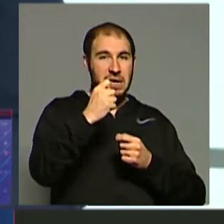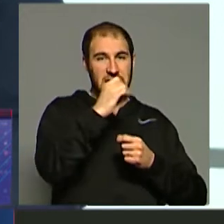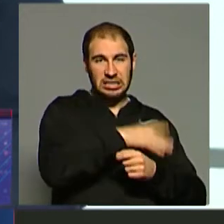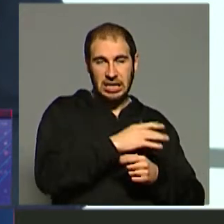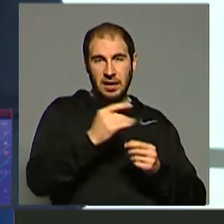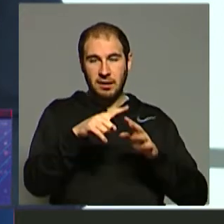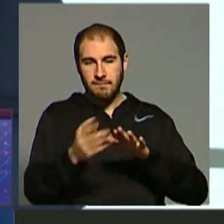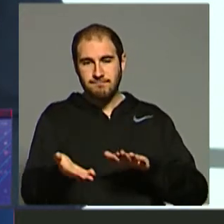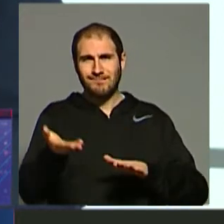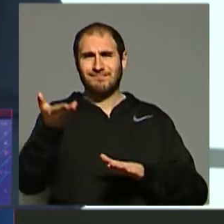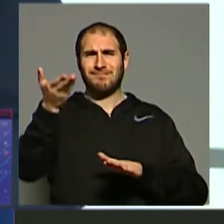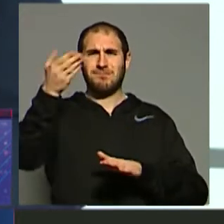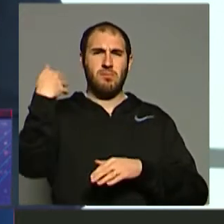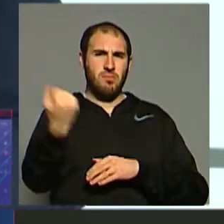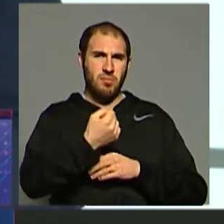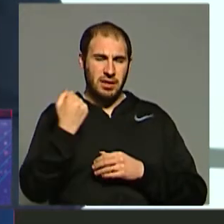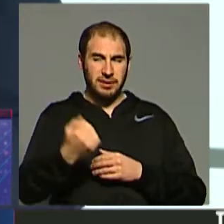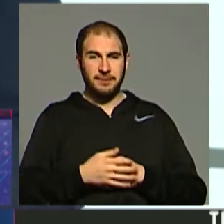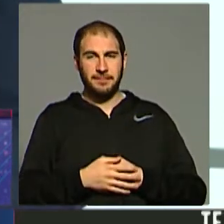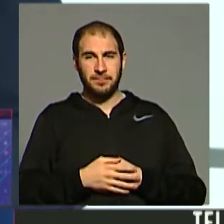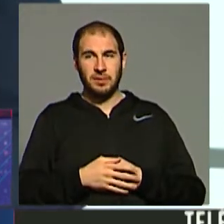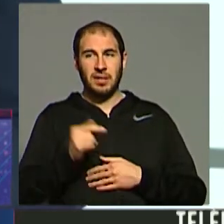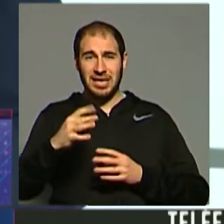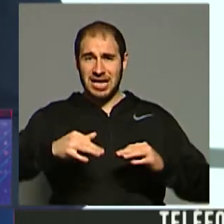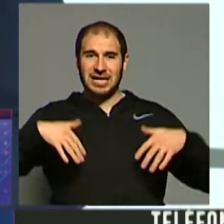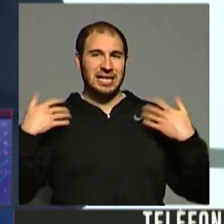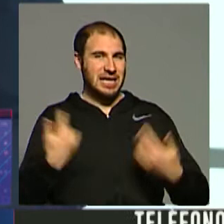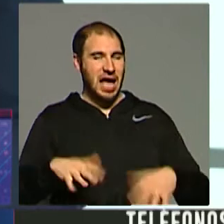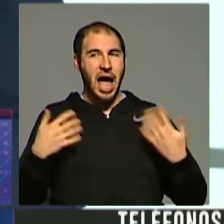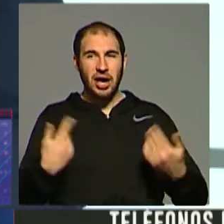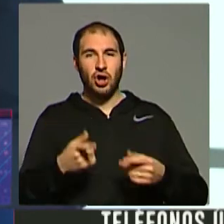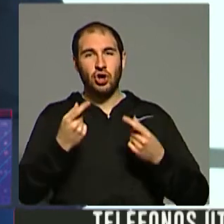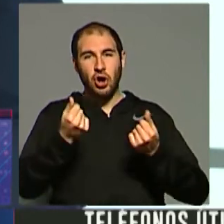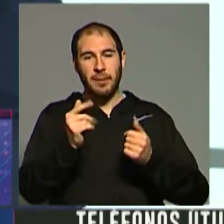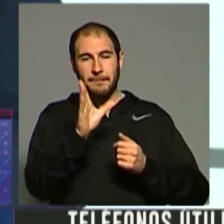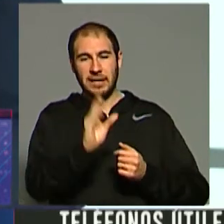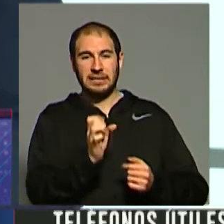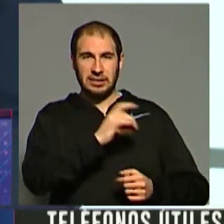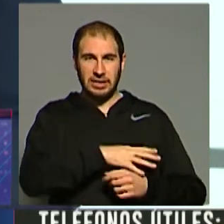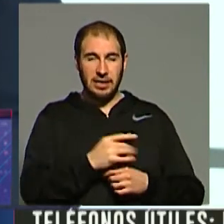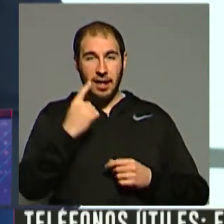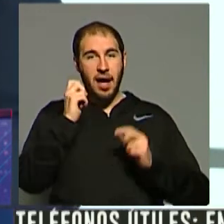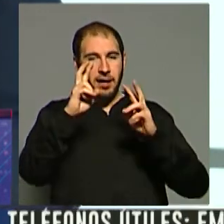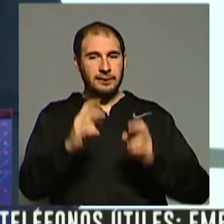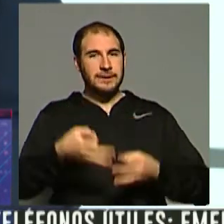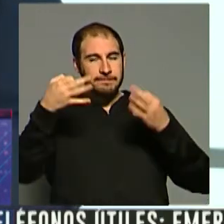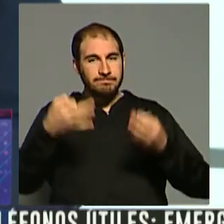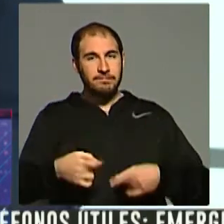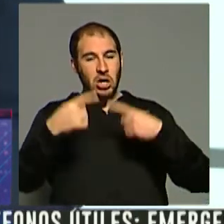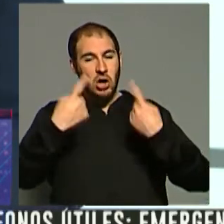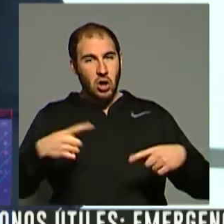decir ha crecido de manera considerable e importante es muy caro ahora consumir en el país vecino hay que analizar muy bien el